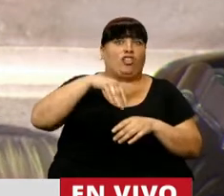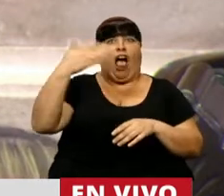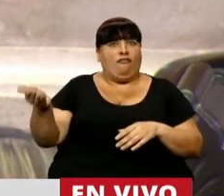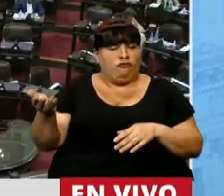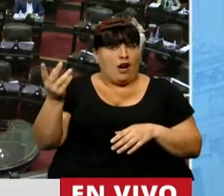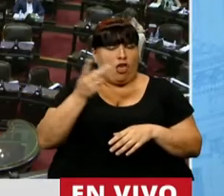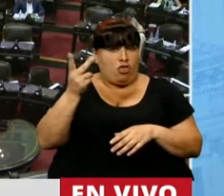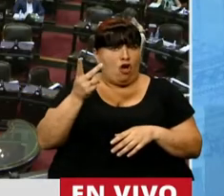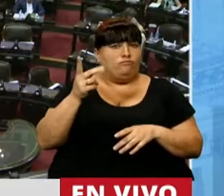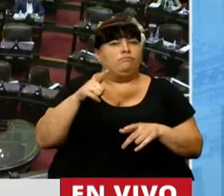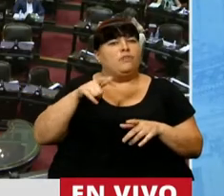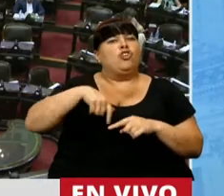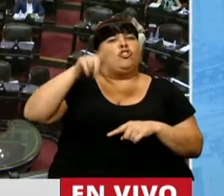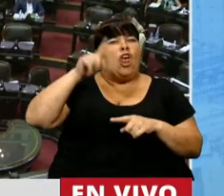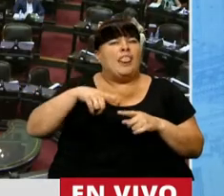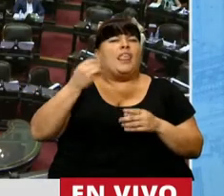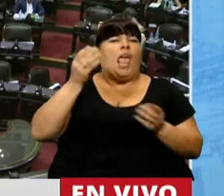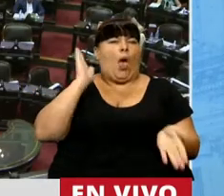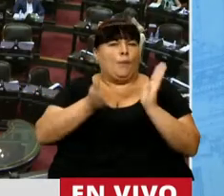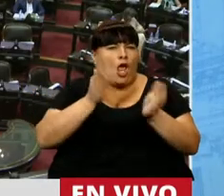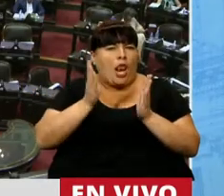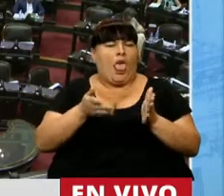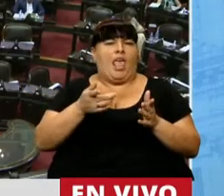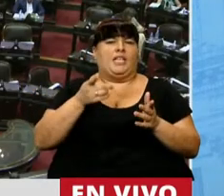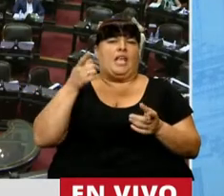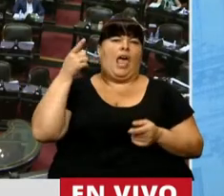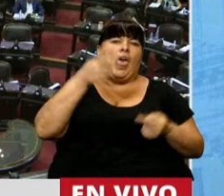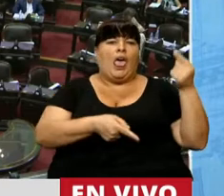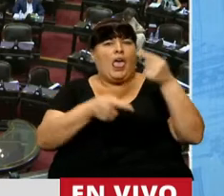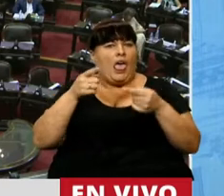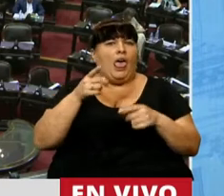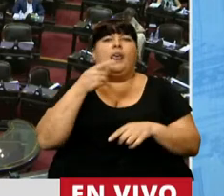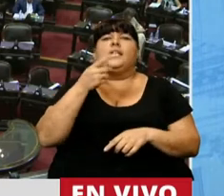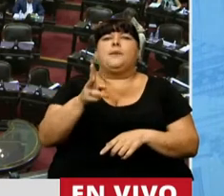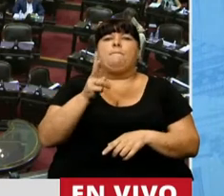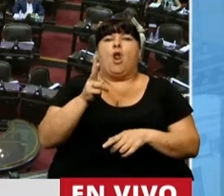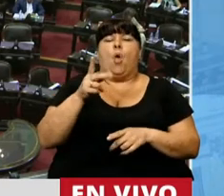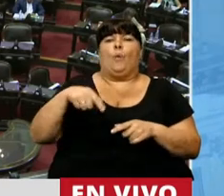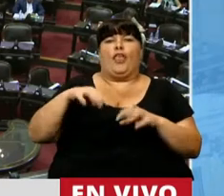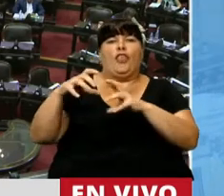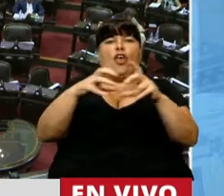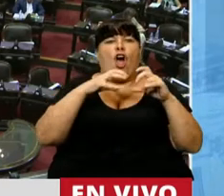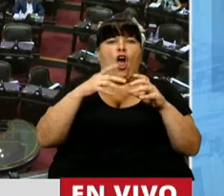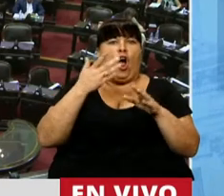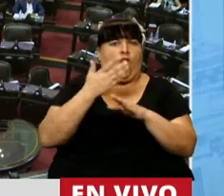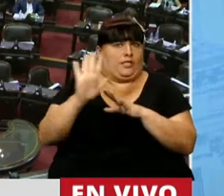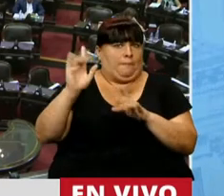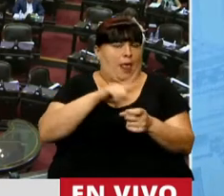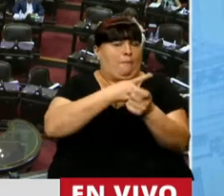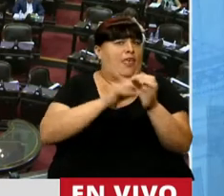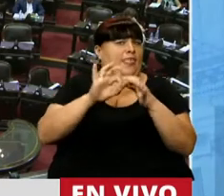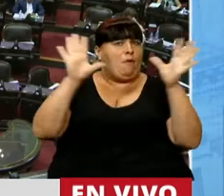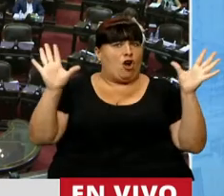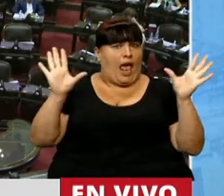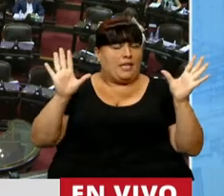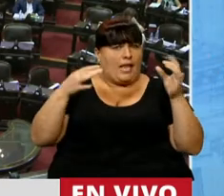misma, vivimos una jornada de violencia y de ataque que no permitía que se desarrollaran las instituciones